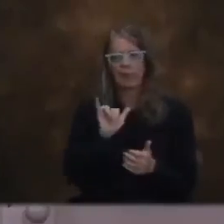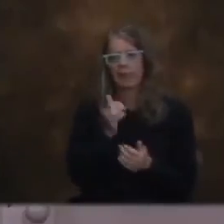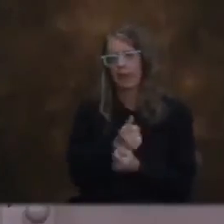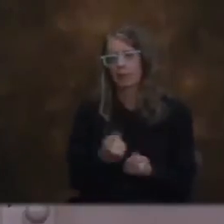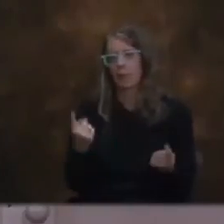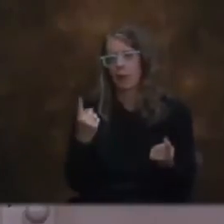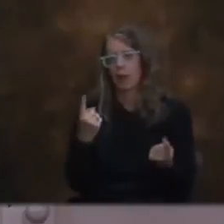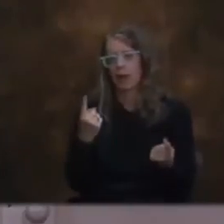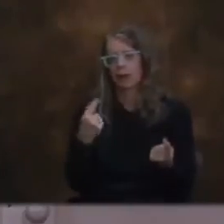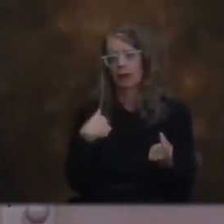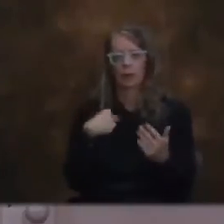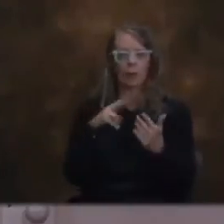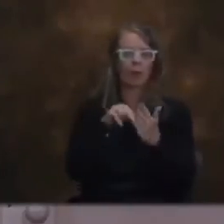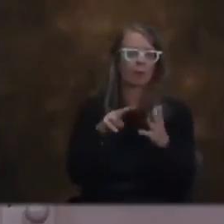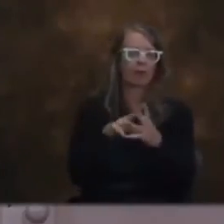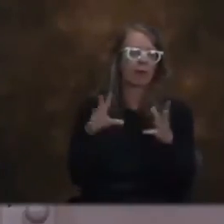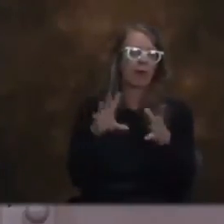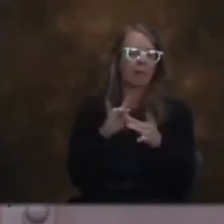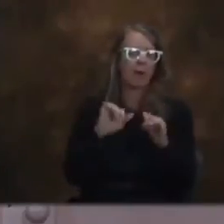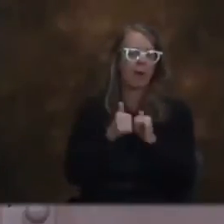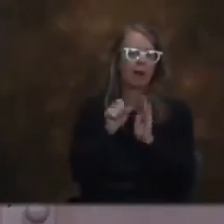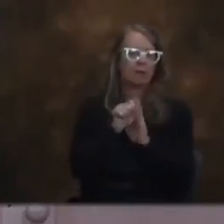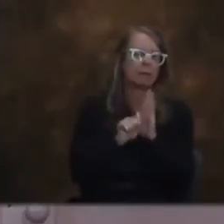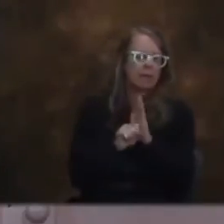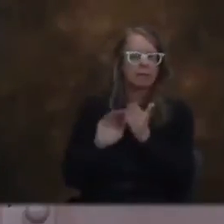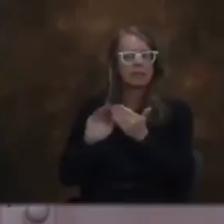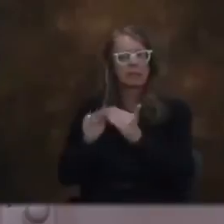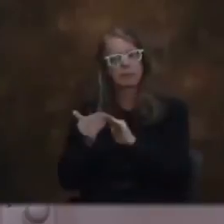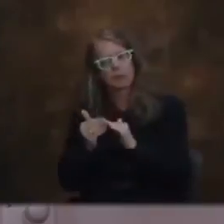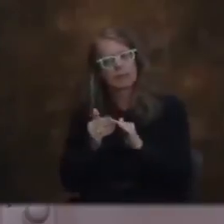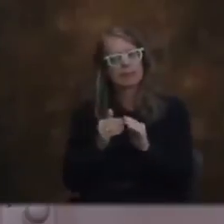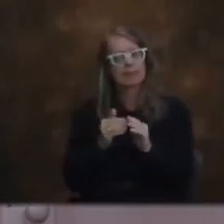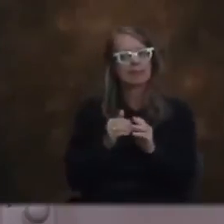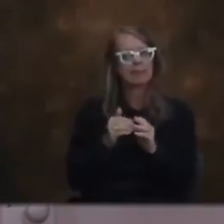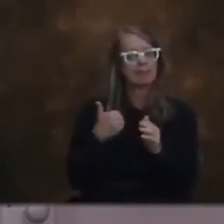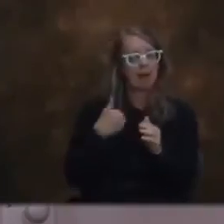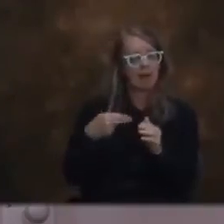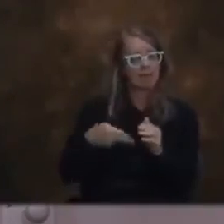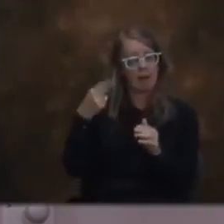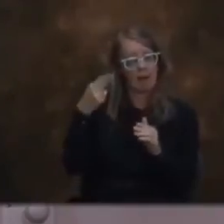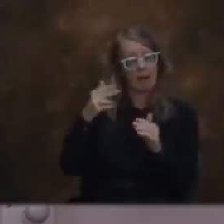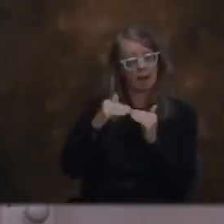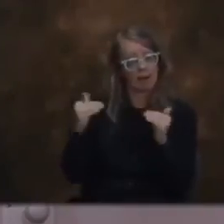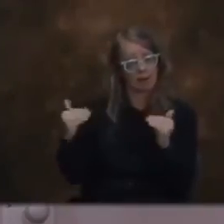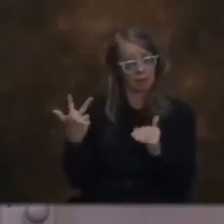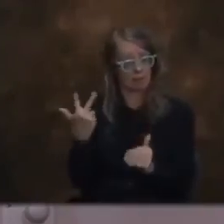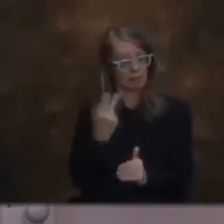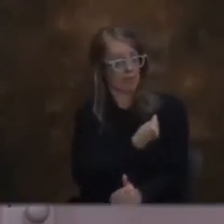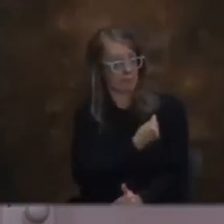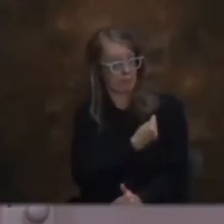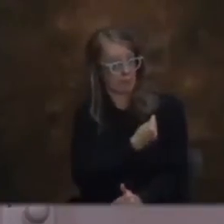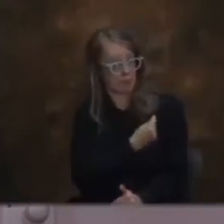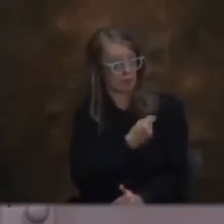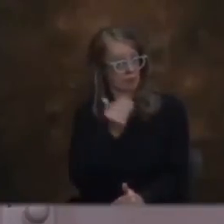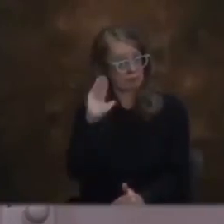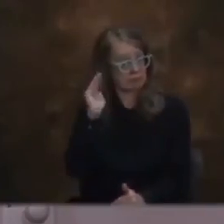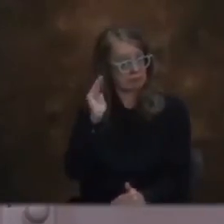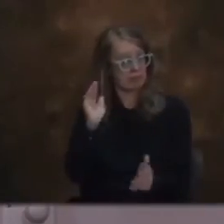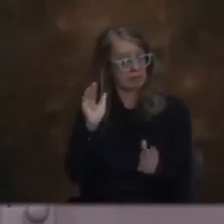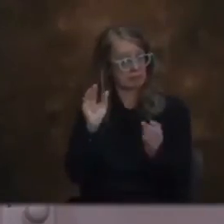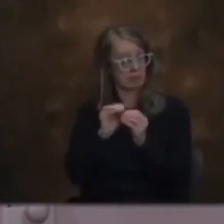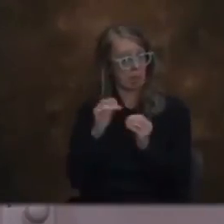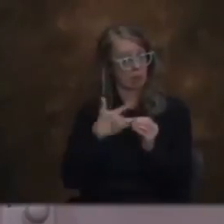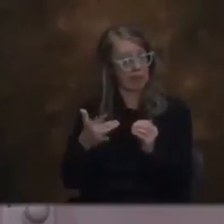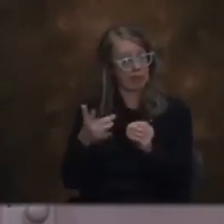leyendo sobre cómo los estados y las ciudades que tienen las tasas de vacunación más altas pueden abrir sus